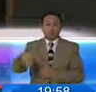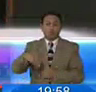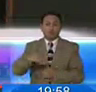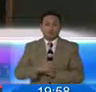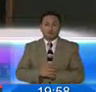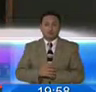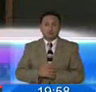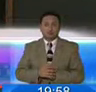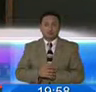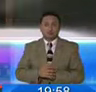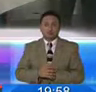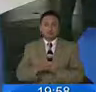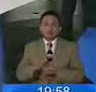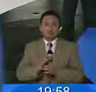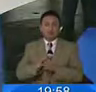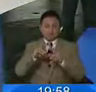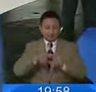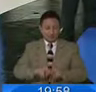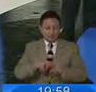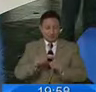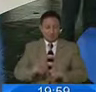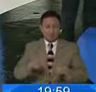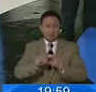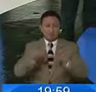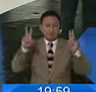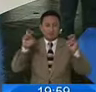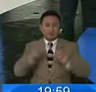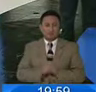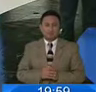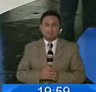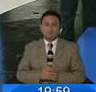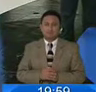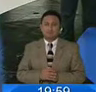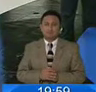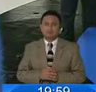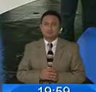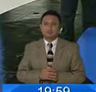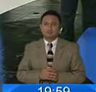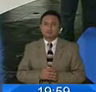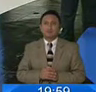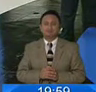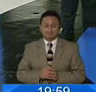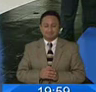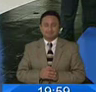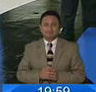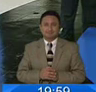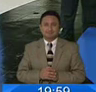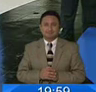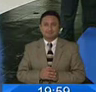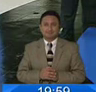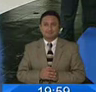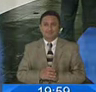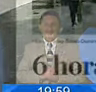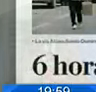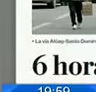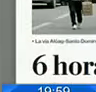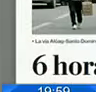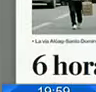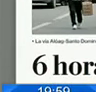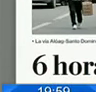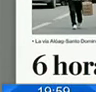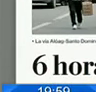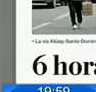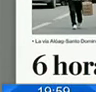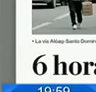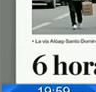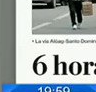miércoles. Y María Mercedes, vamos a revisar más temas que nos trae la portada en la edición de mañana. Así es, Javier. El recuento de votos pone fin a reclamos